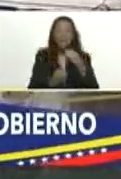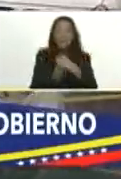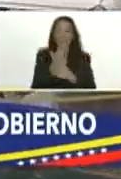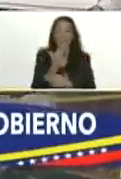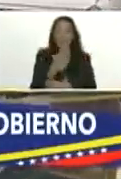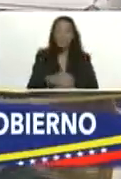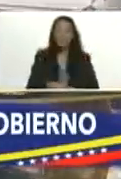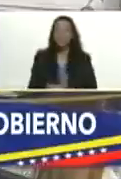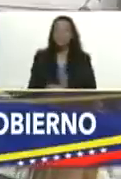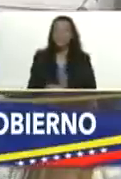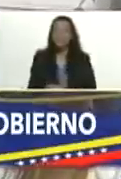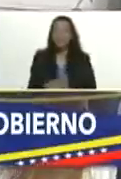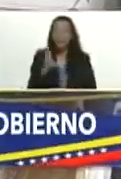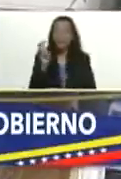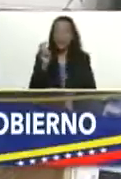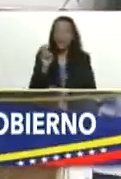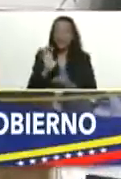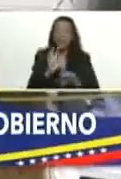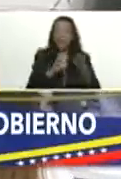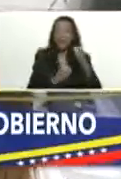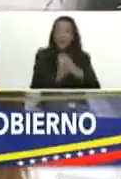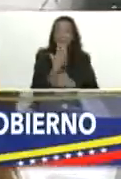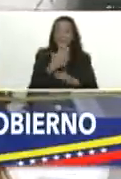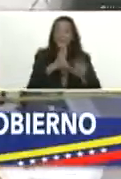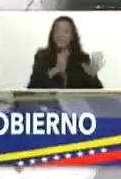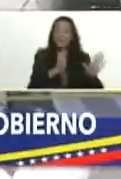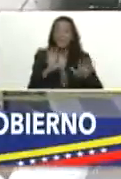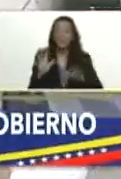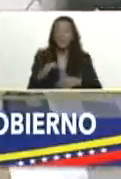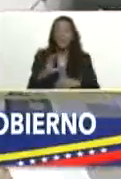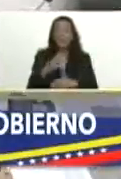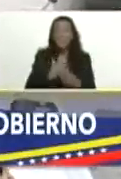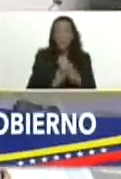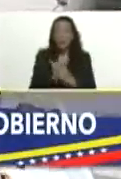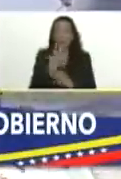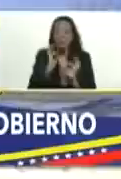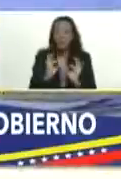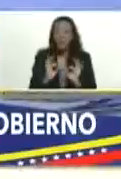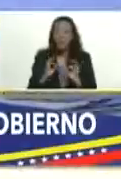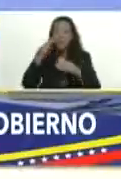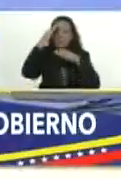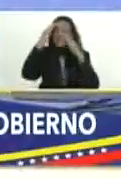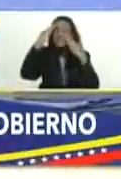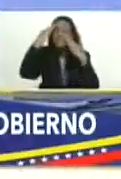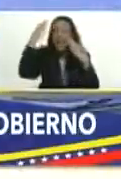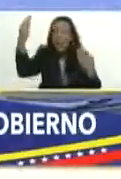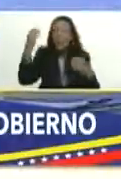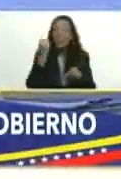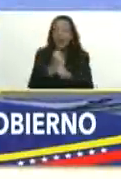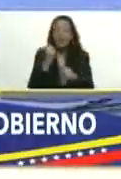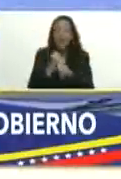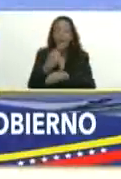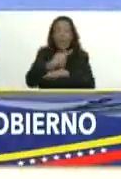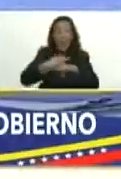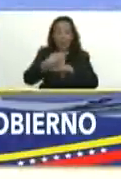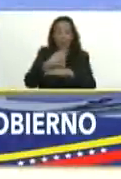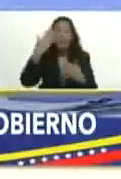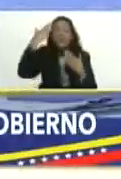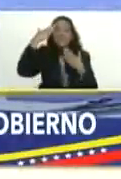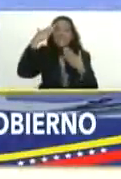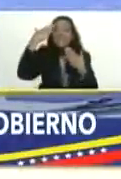ya, viernes 19 de mayo. Saludo de manera muy especial al equipo de gobierno, compañeros y